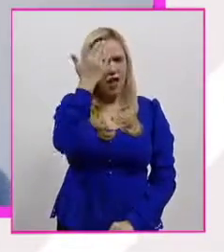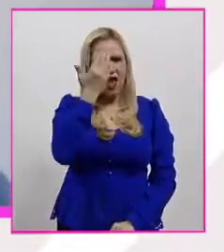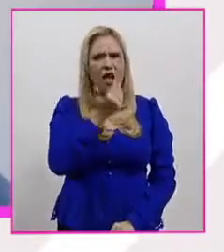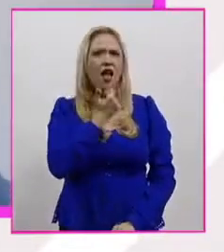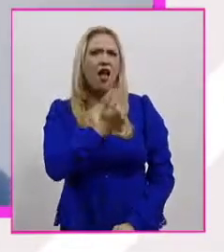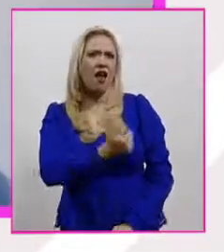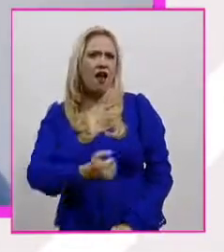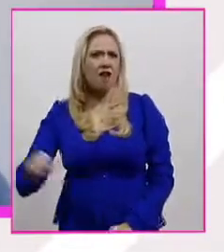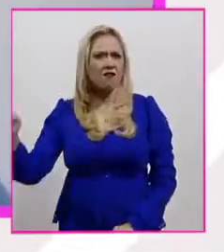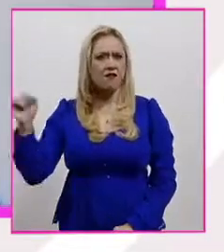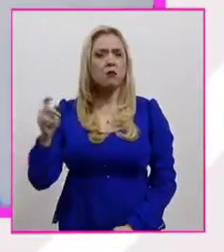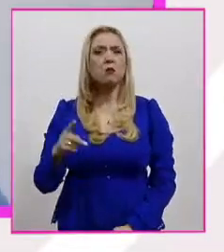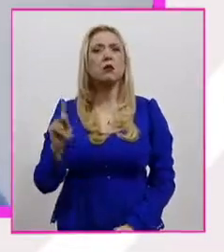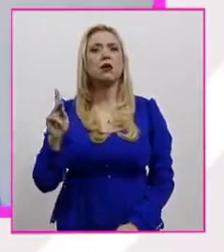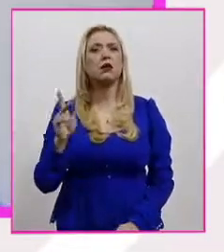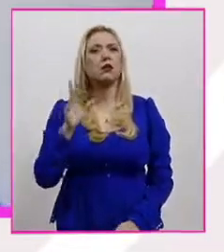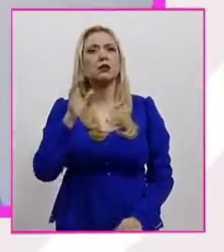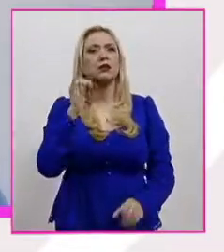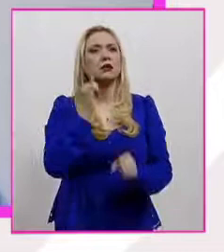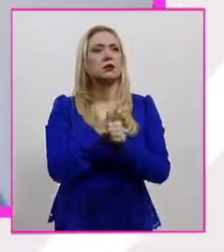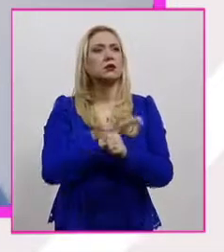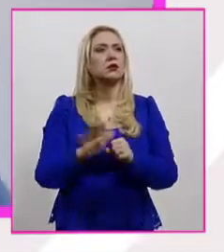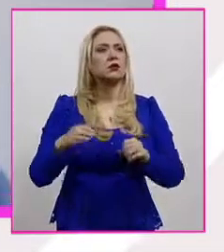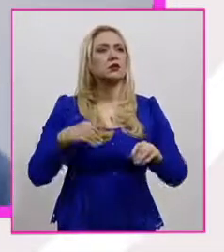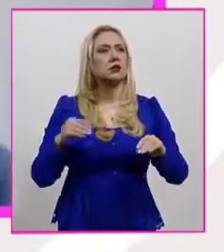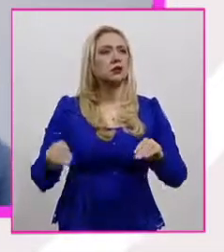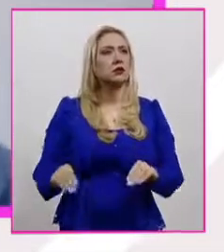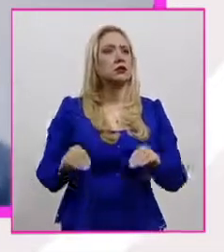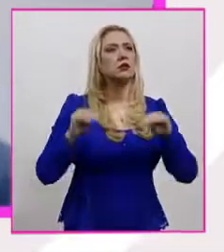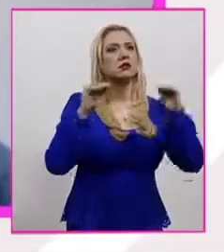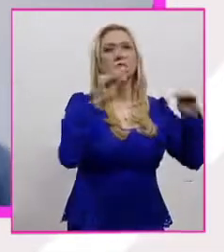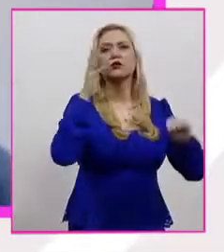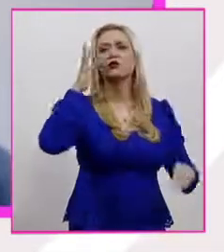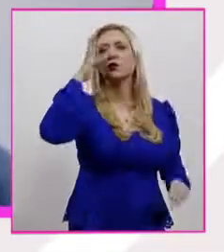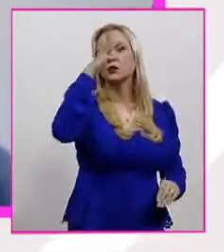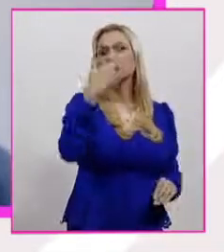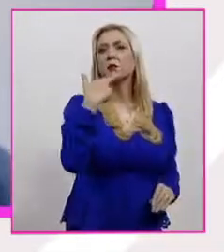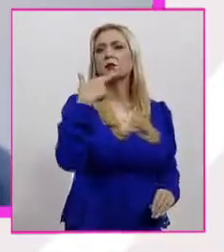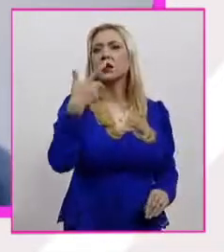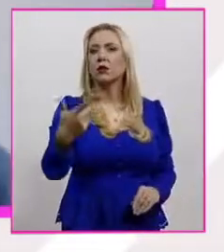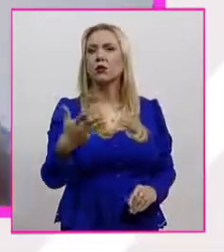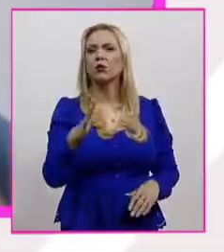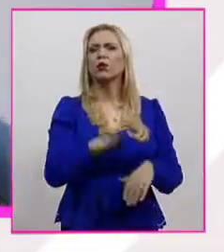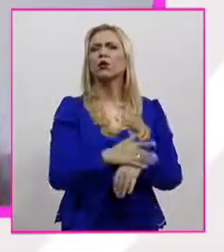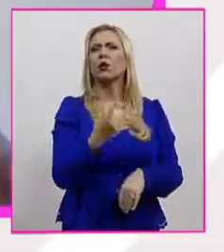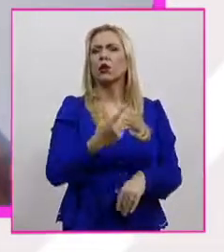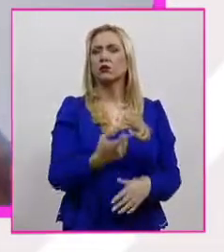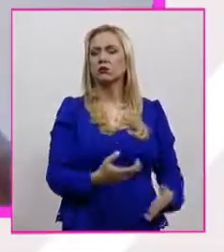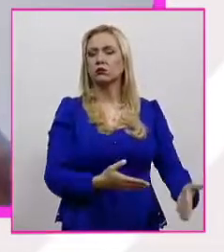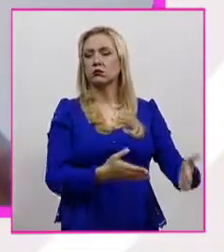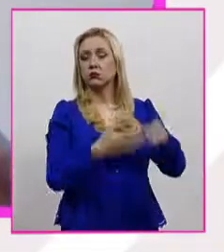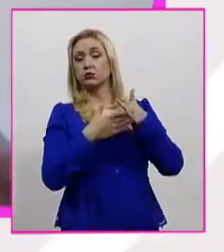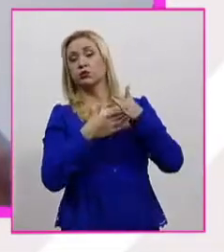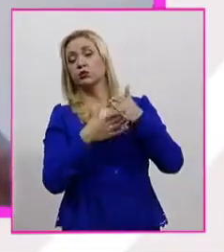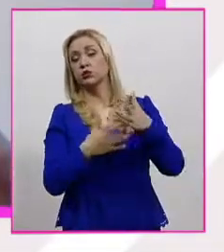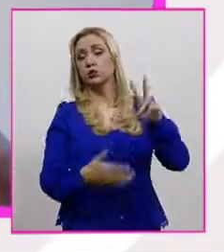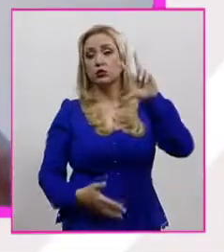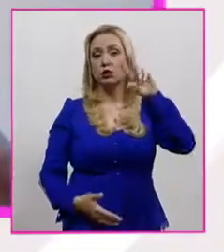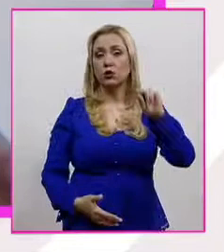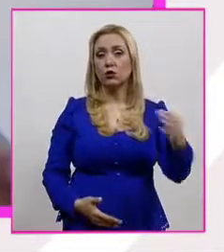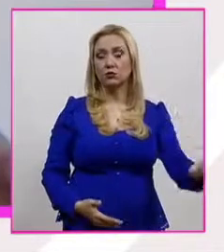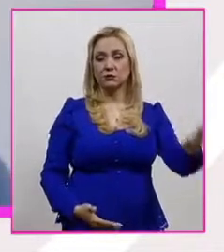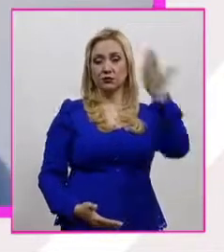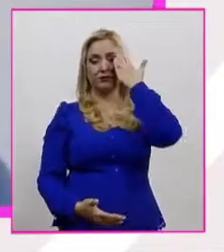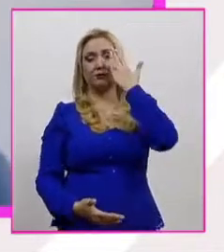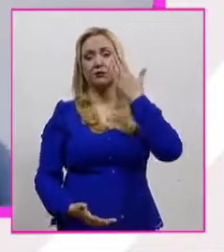muy difícil moverse de un punto de origen a un mejor futuro, ¿no? Tanto dentro de la historia de la persona